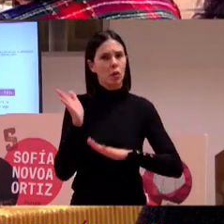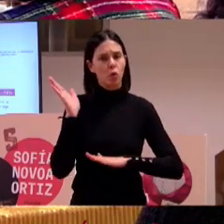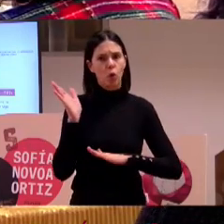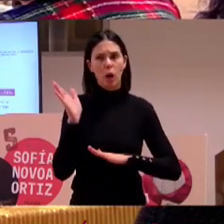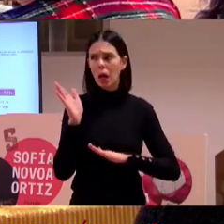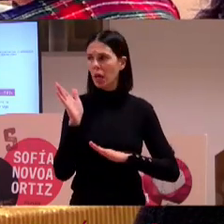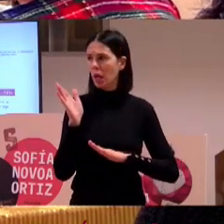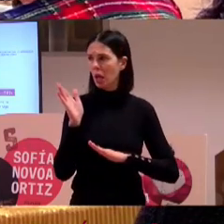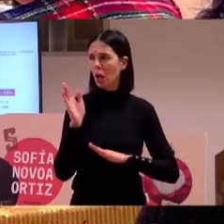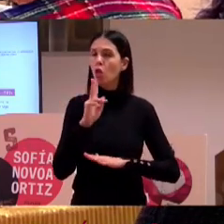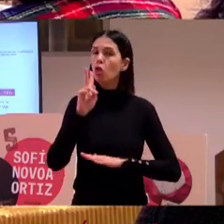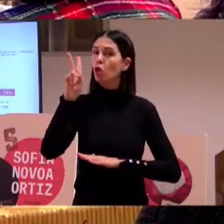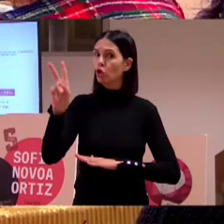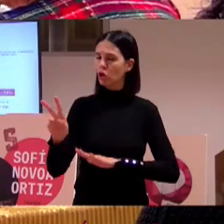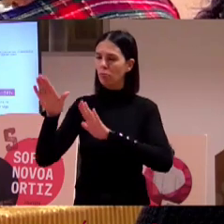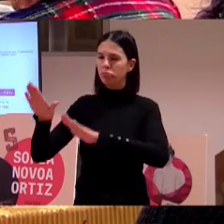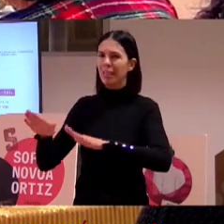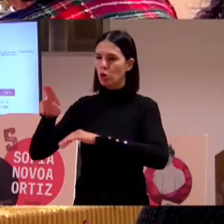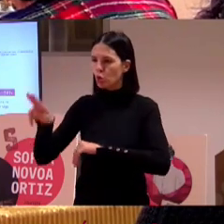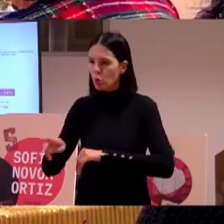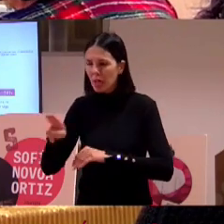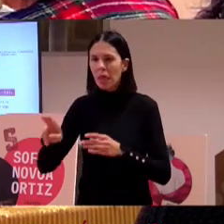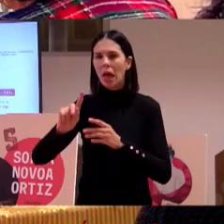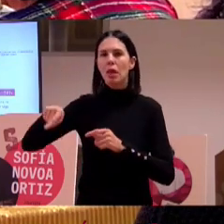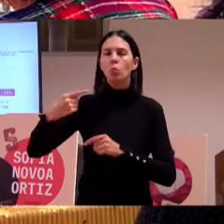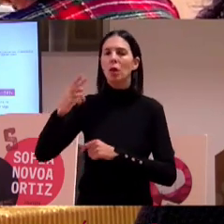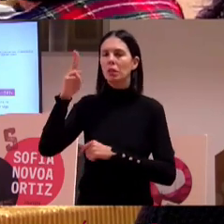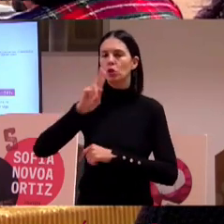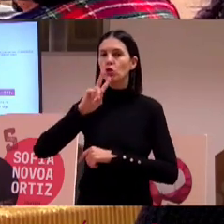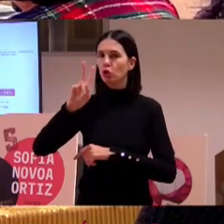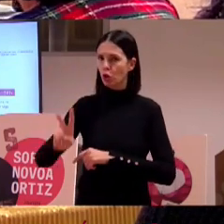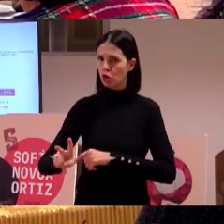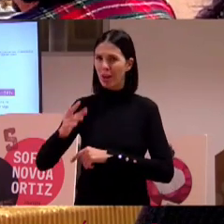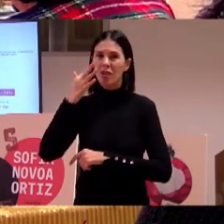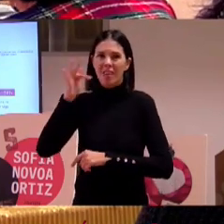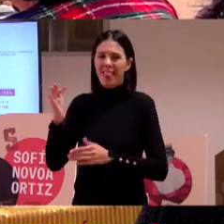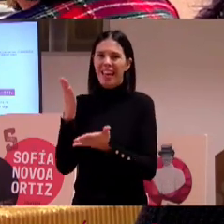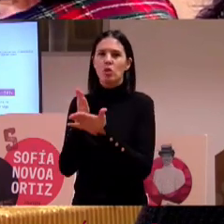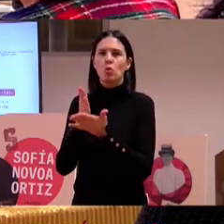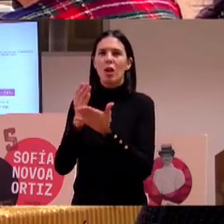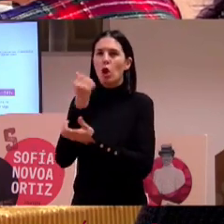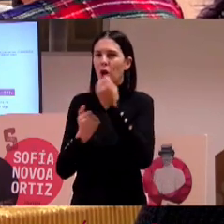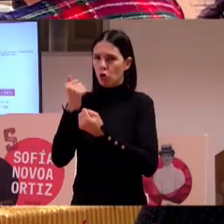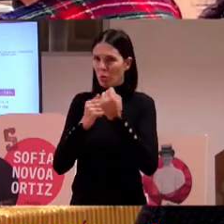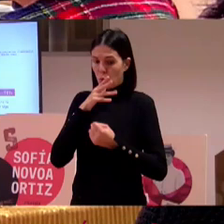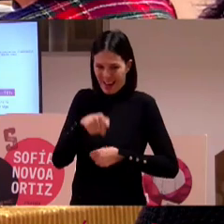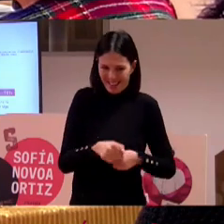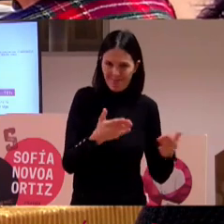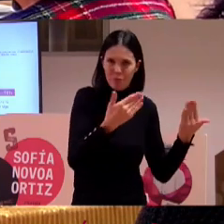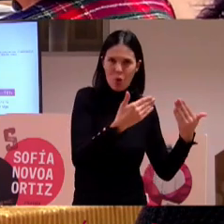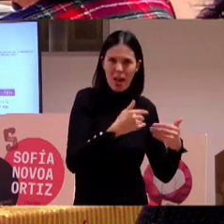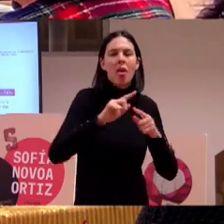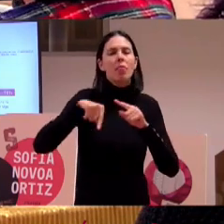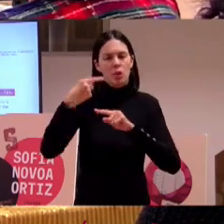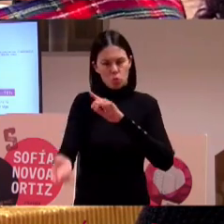sí. Dos años en Suiza y dos años en Francia, estudiando uh-huh. económicas, que no existían. Sí. Y aquí se hizo después